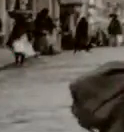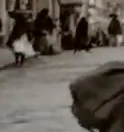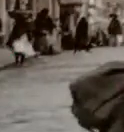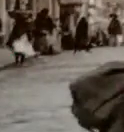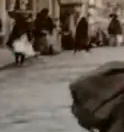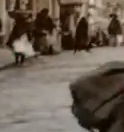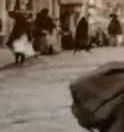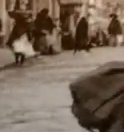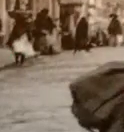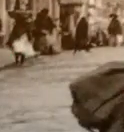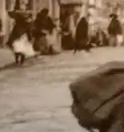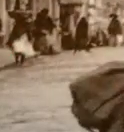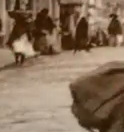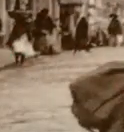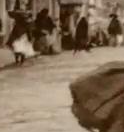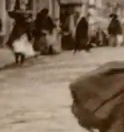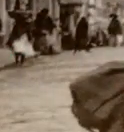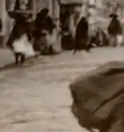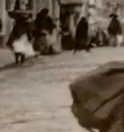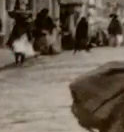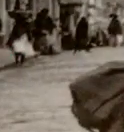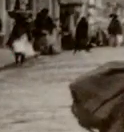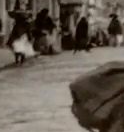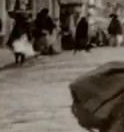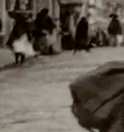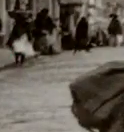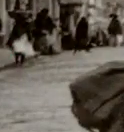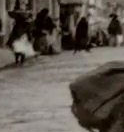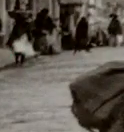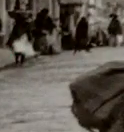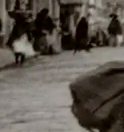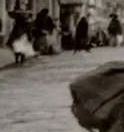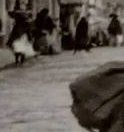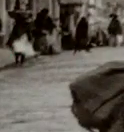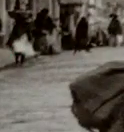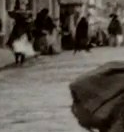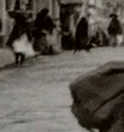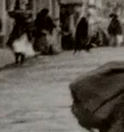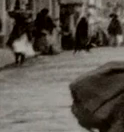Casa Grande, 1918.